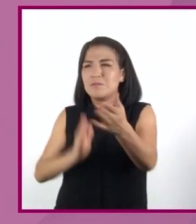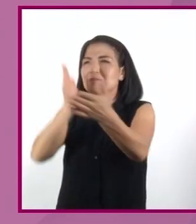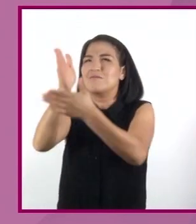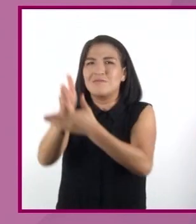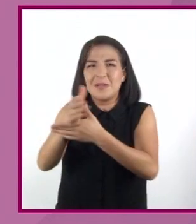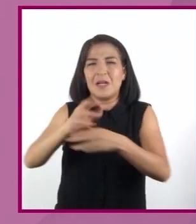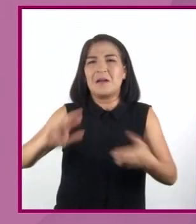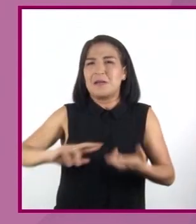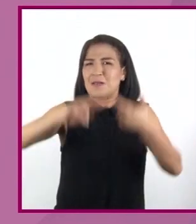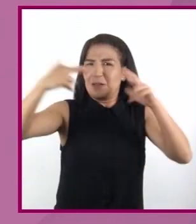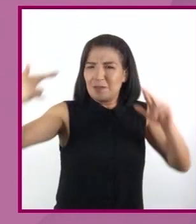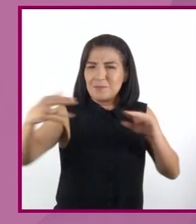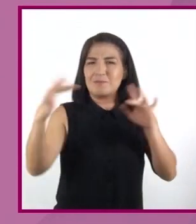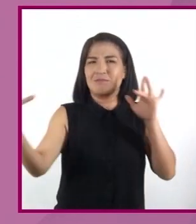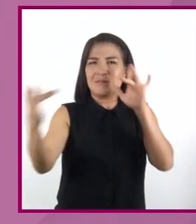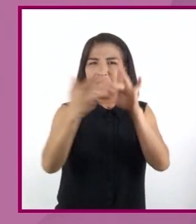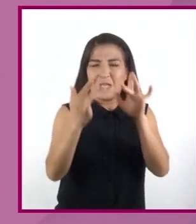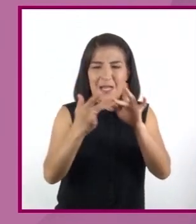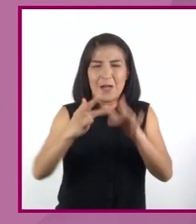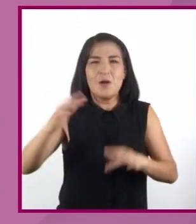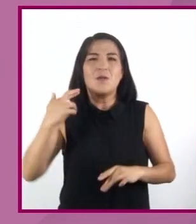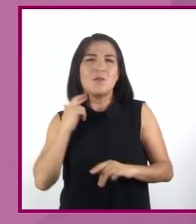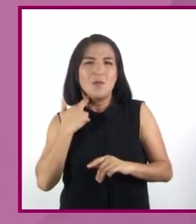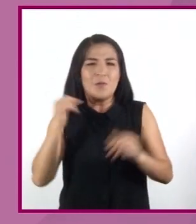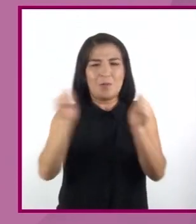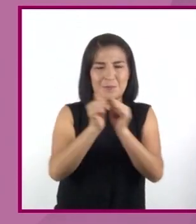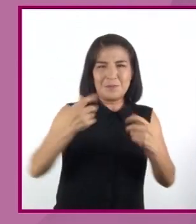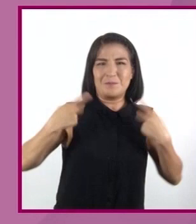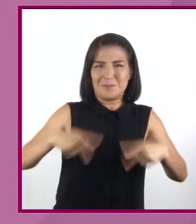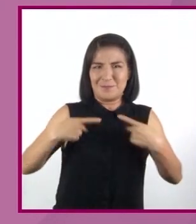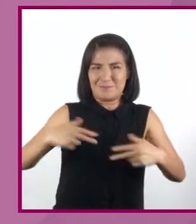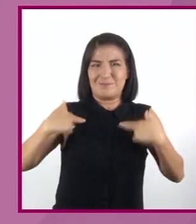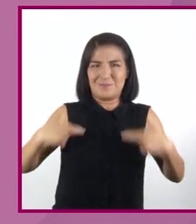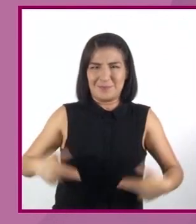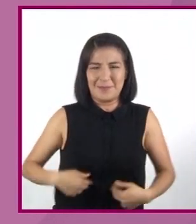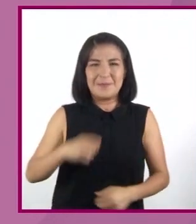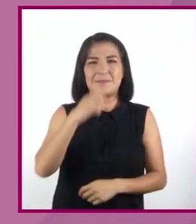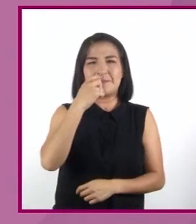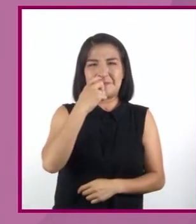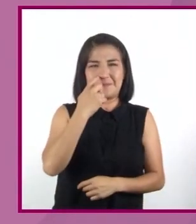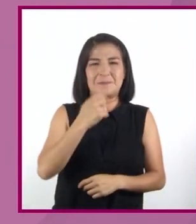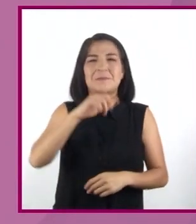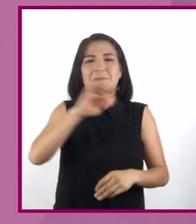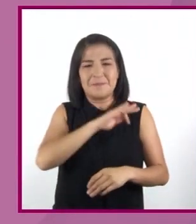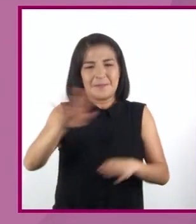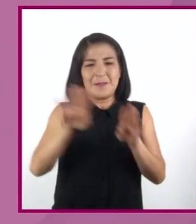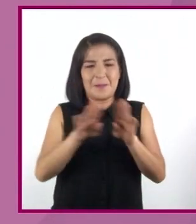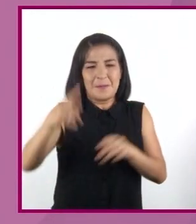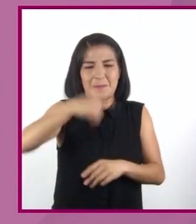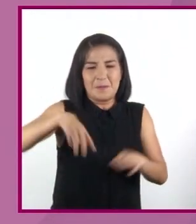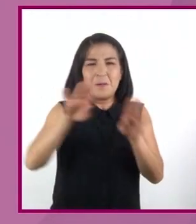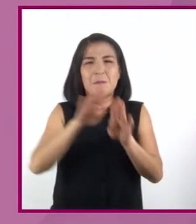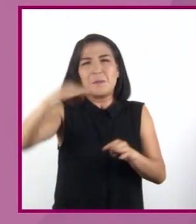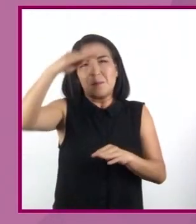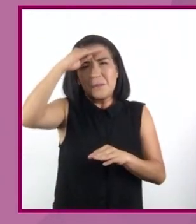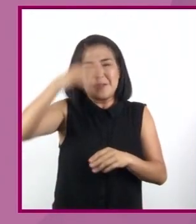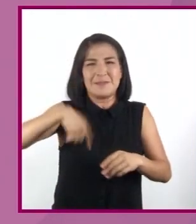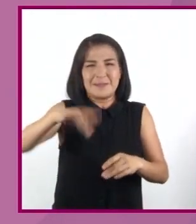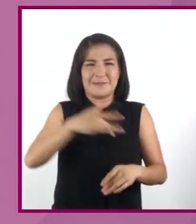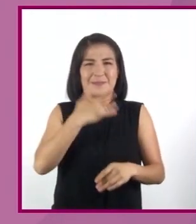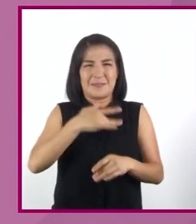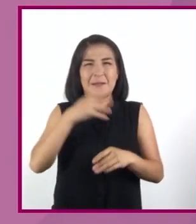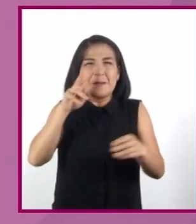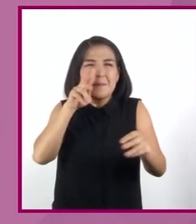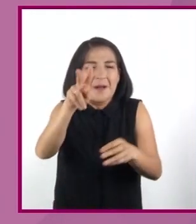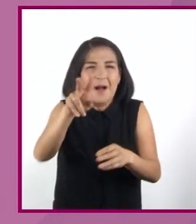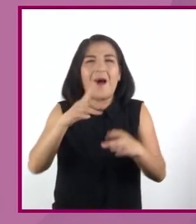humanos con la vida artificial. En los relatos de ciencia ficción presentamos distintas visiones de la